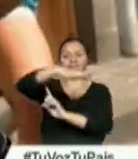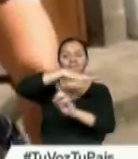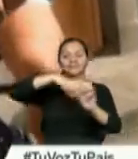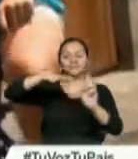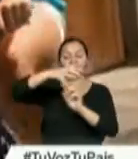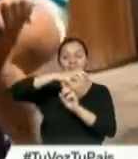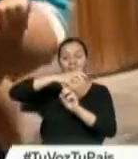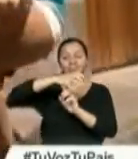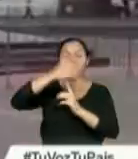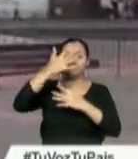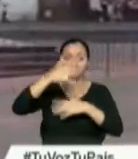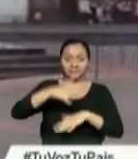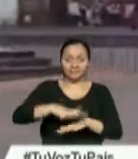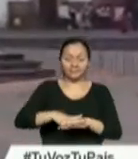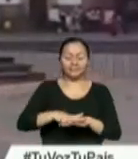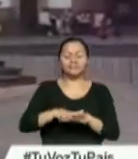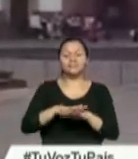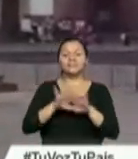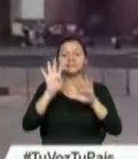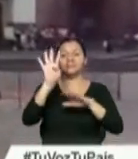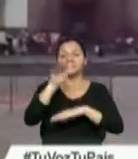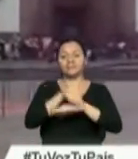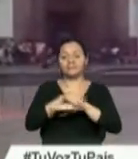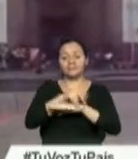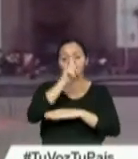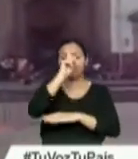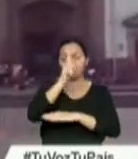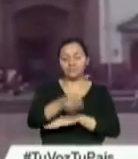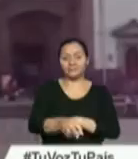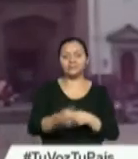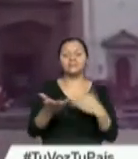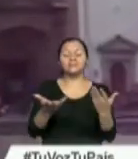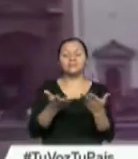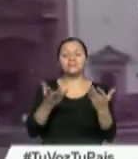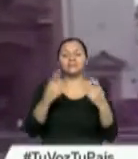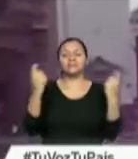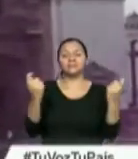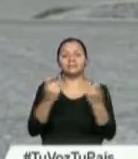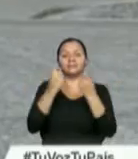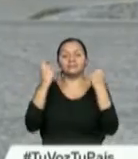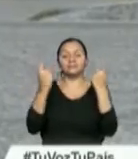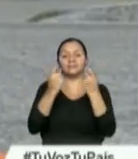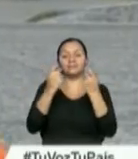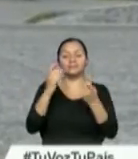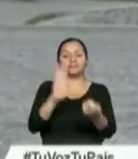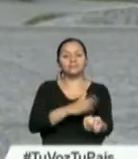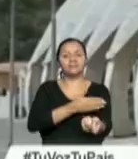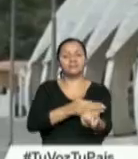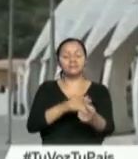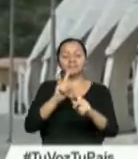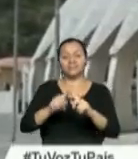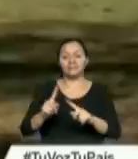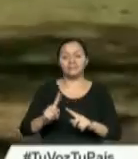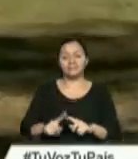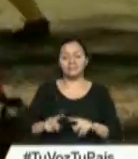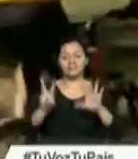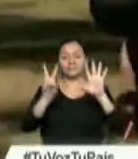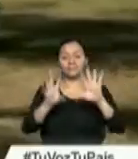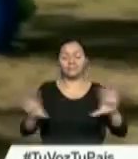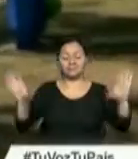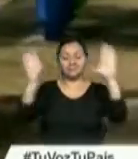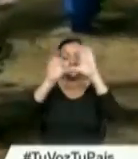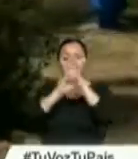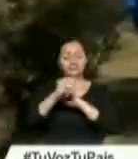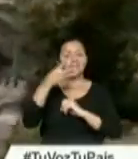las 16 horas, en la Plaza de Santo Domingo, se realizará la fiesta de pueblo y música tropical. A las 19 horas, en